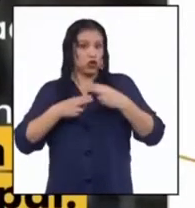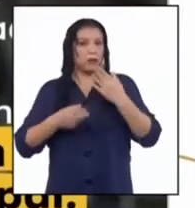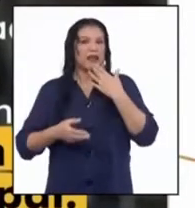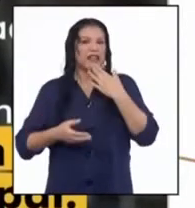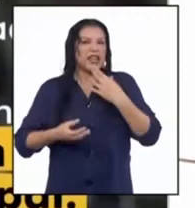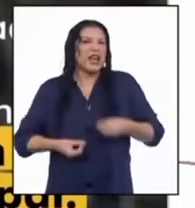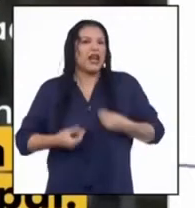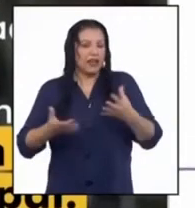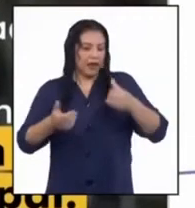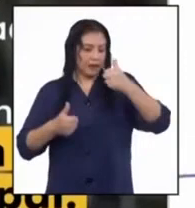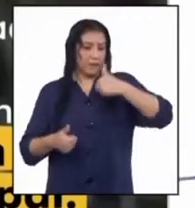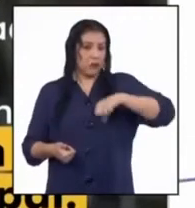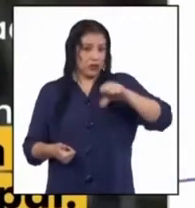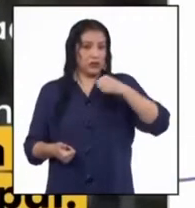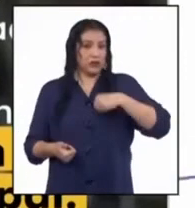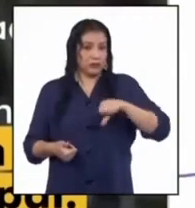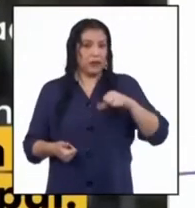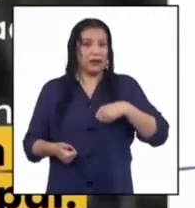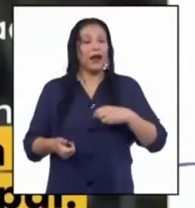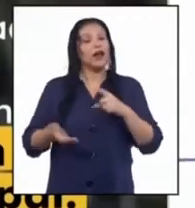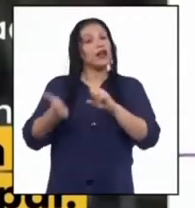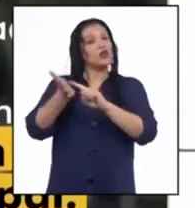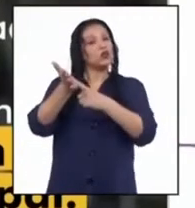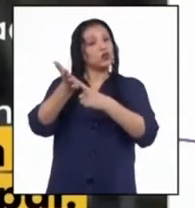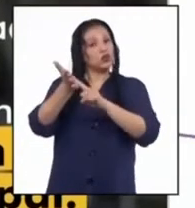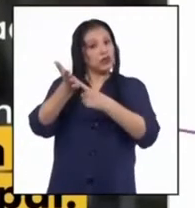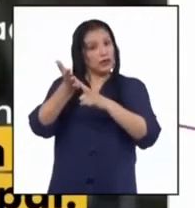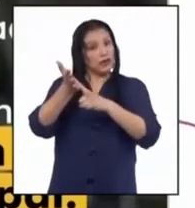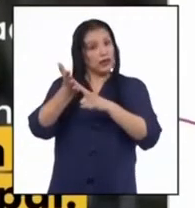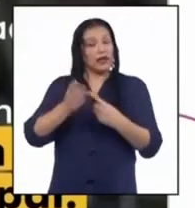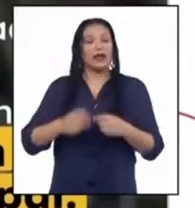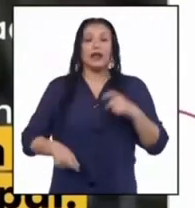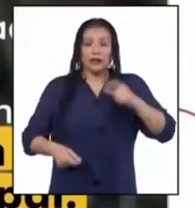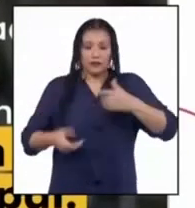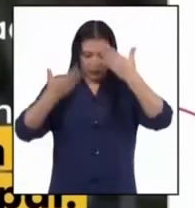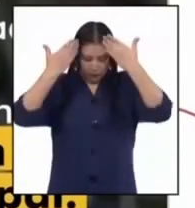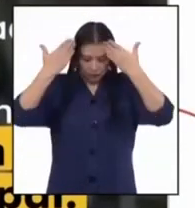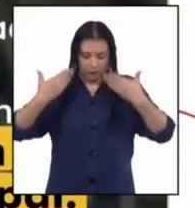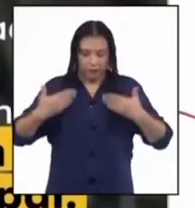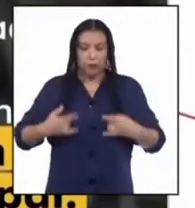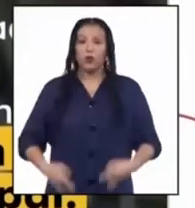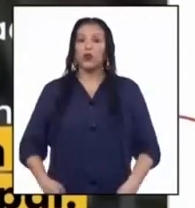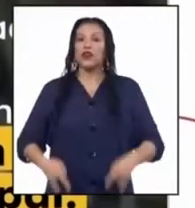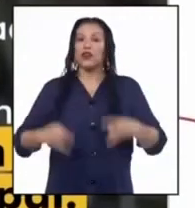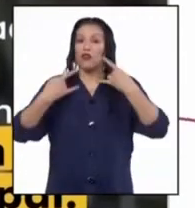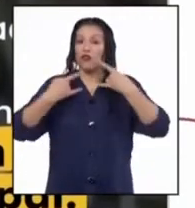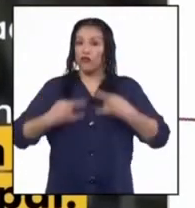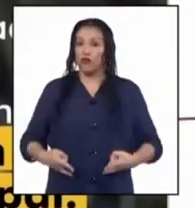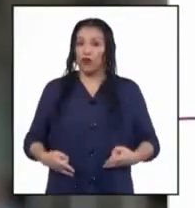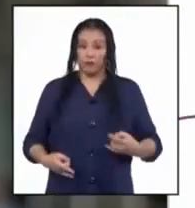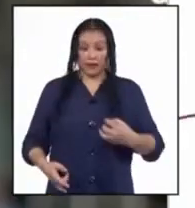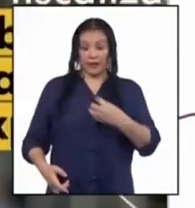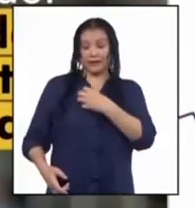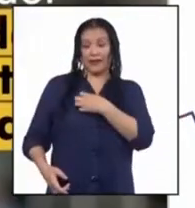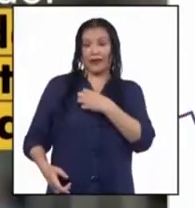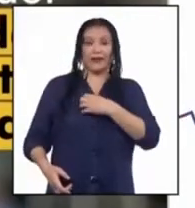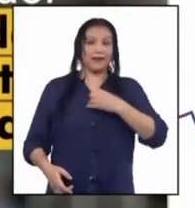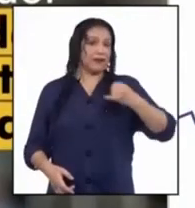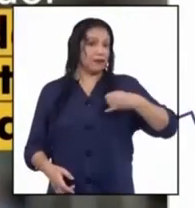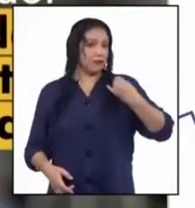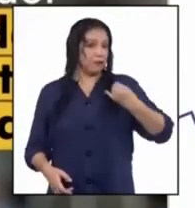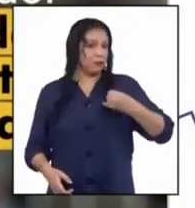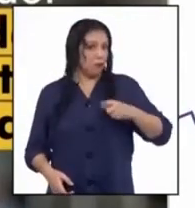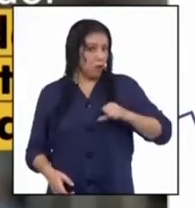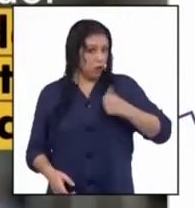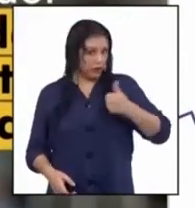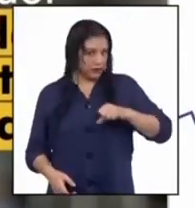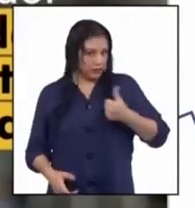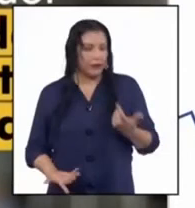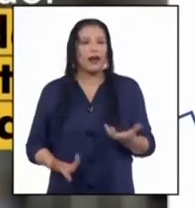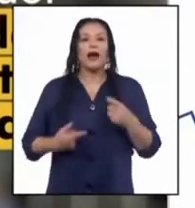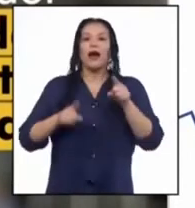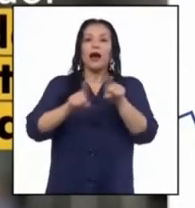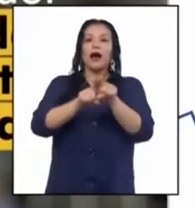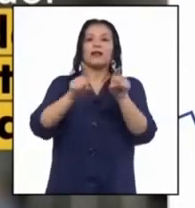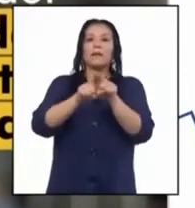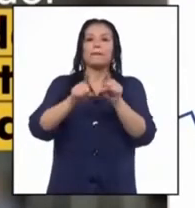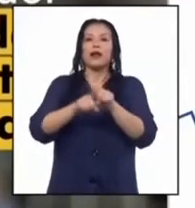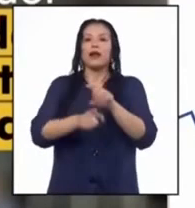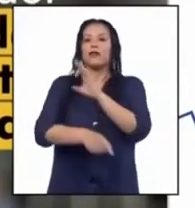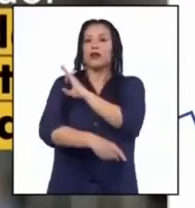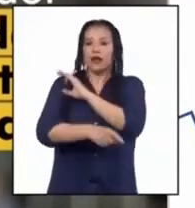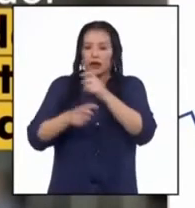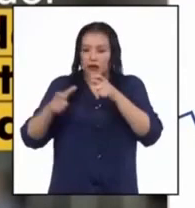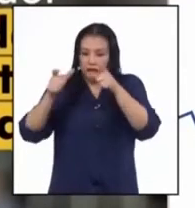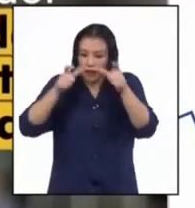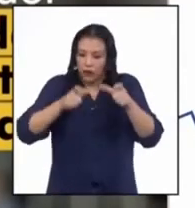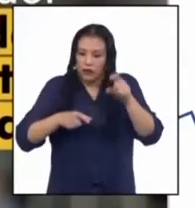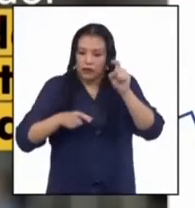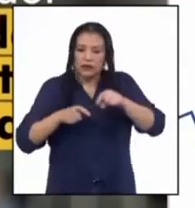por la municipalidad, su DNI, y debe vestir un uniforme con el escudo municipal. Además, la identidad del fiscalizador